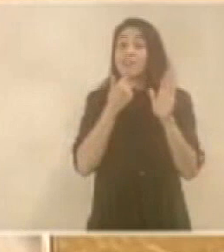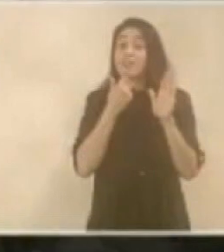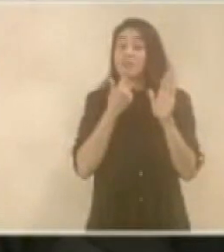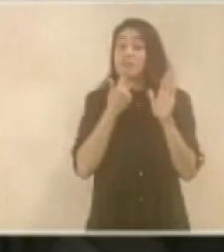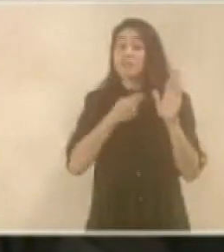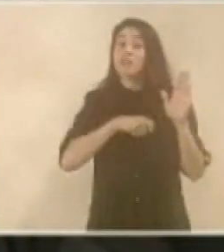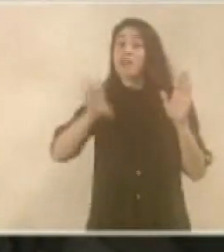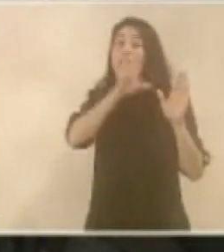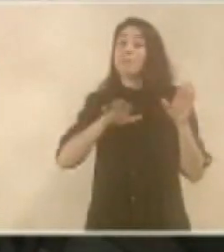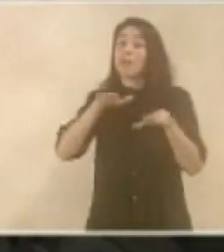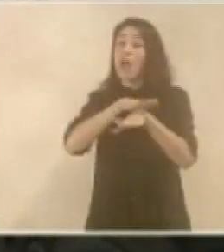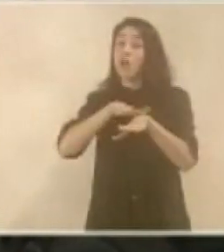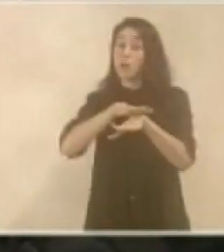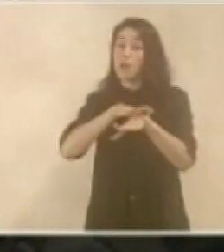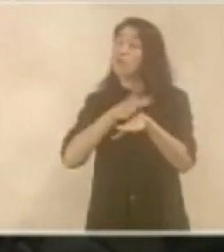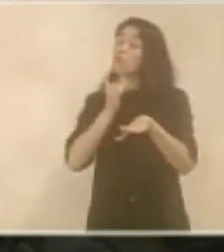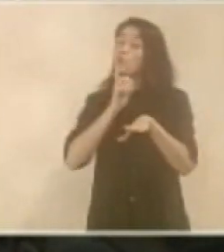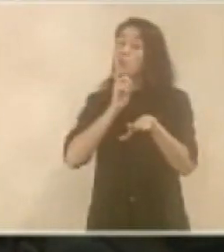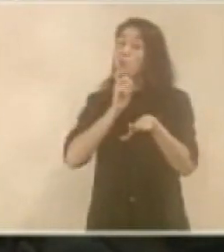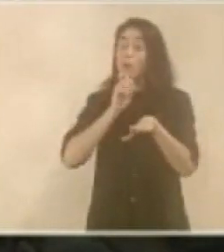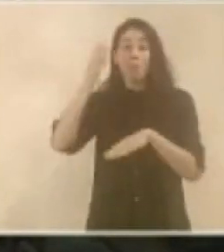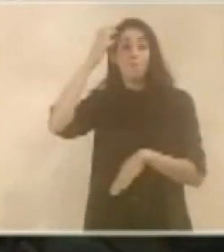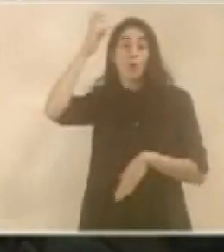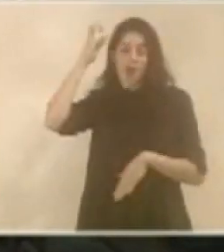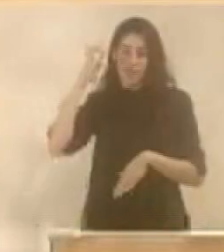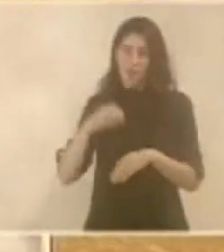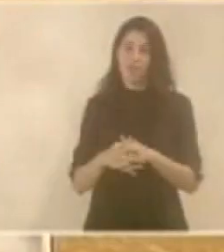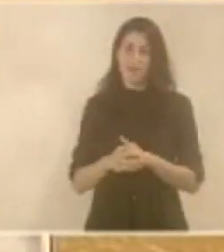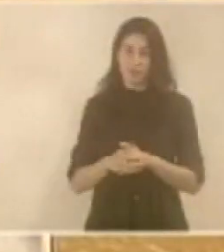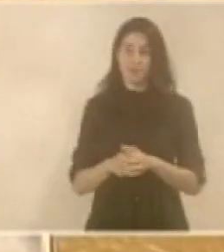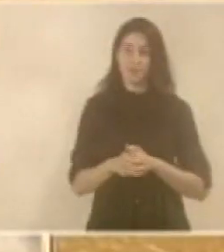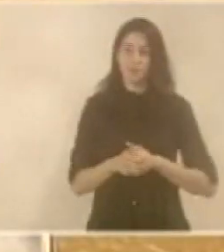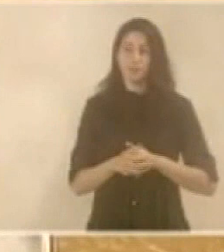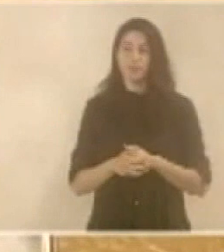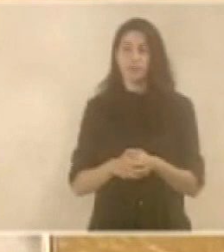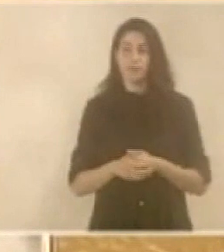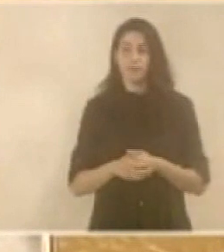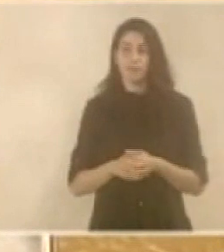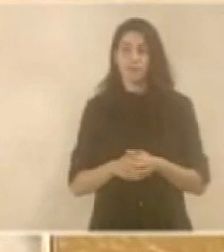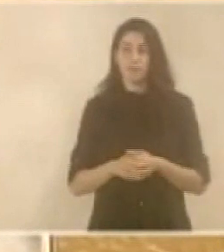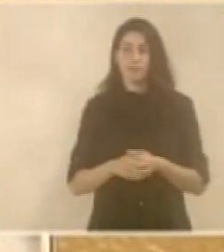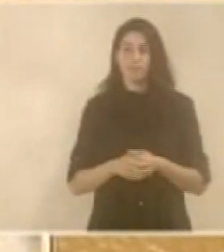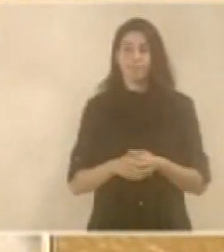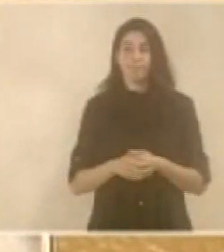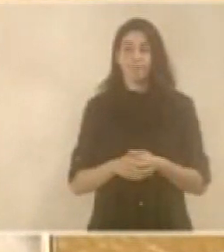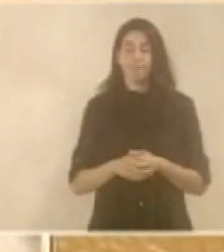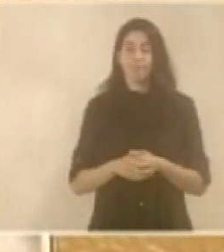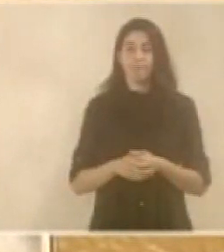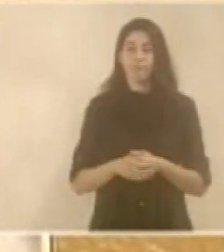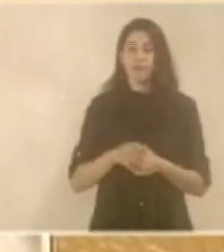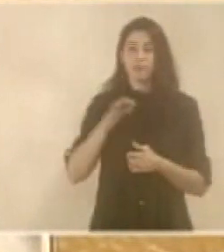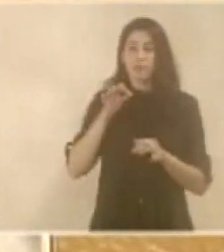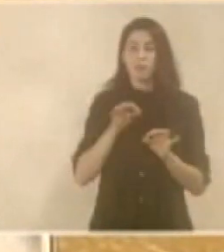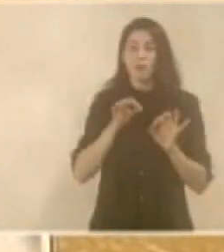como una monarquía moderada hereditaria. El teniente coronel Rafael de Riego, al mando de un batallón de las tropas destinadas